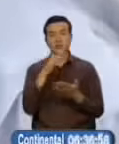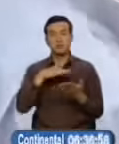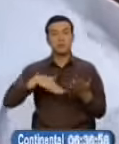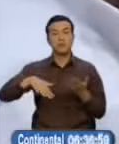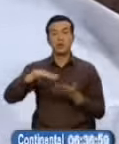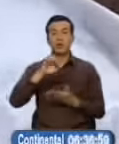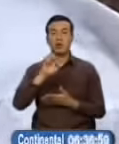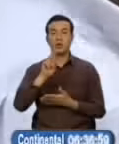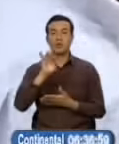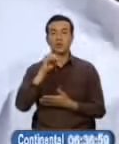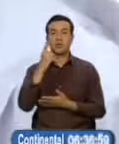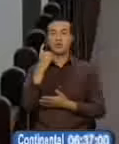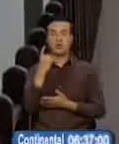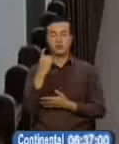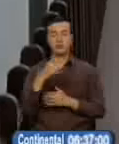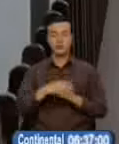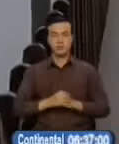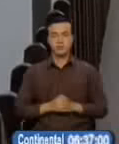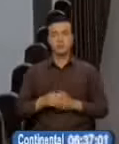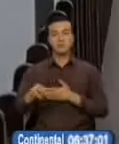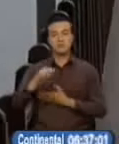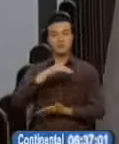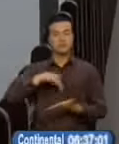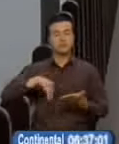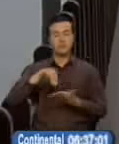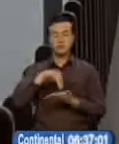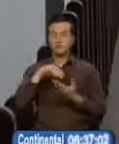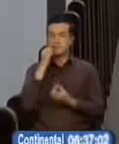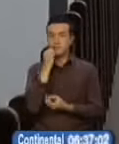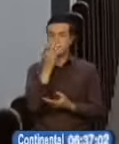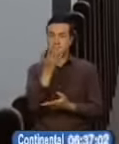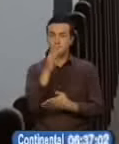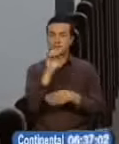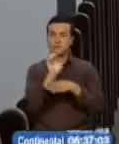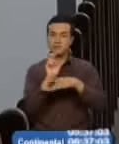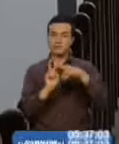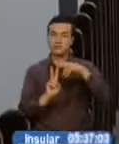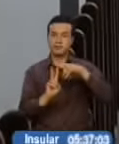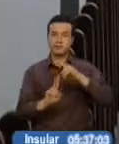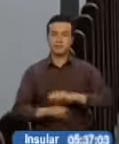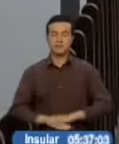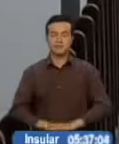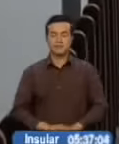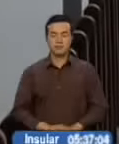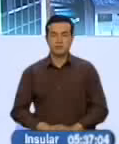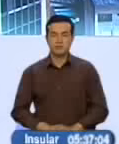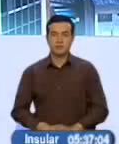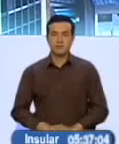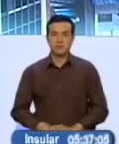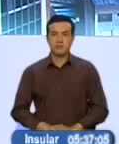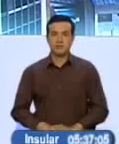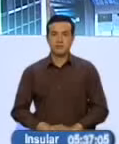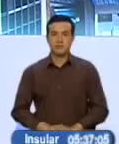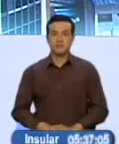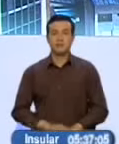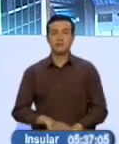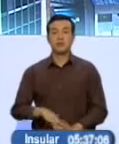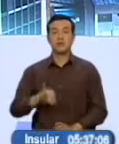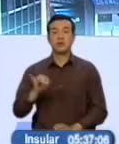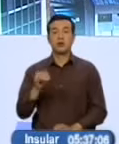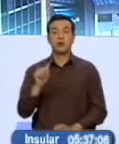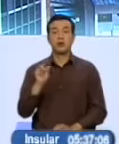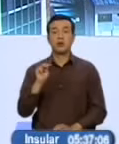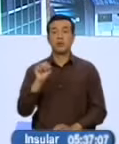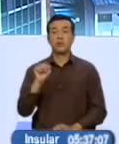el ECU 911. En Manabí, con imágenes de Ángela Guaguiña y David Santillán, Alexis Moncayo, Ecuador TV. Y en Jama, provincia de